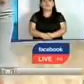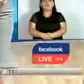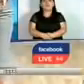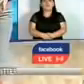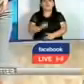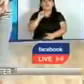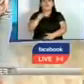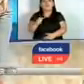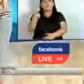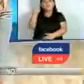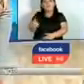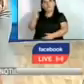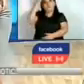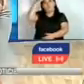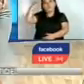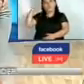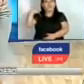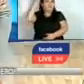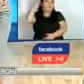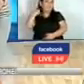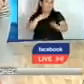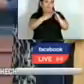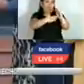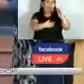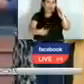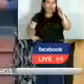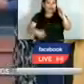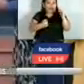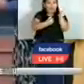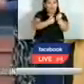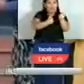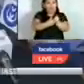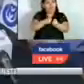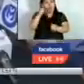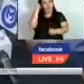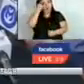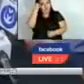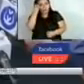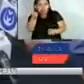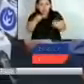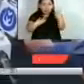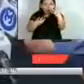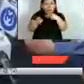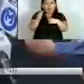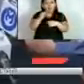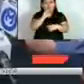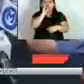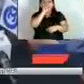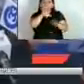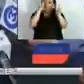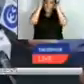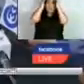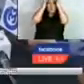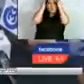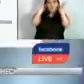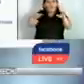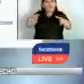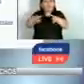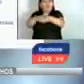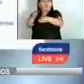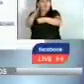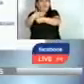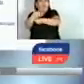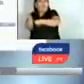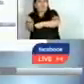Y la comisionada presidencial Carolina Recinos reaccionó ante las críticas de algunos sectores que consideran preocupante que el partido Nuevas Ideas